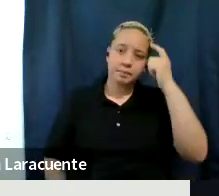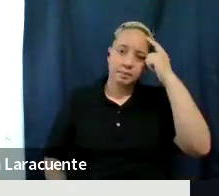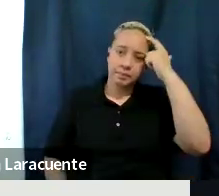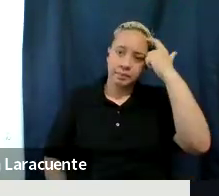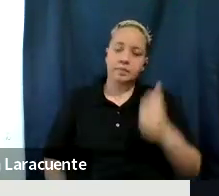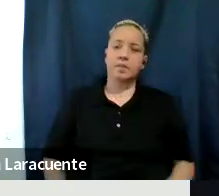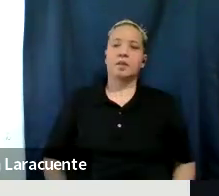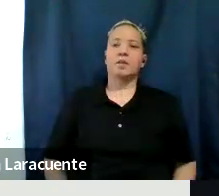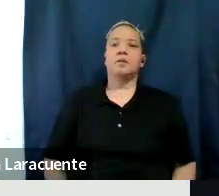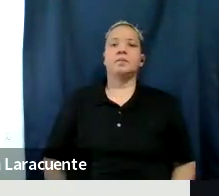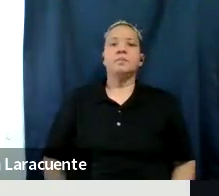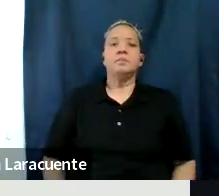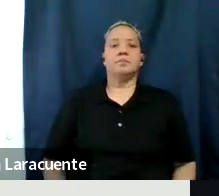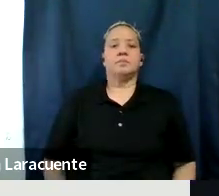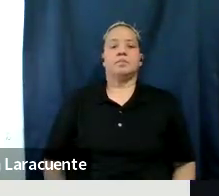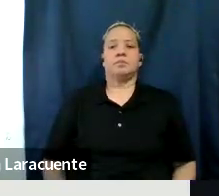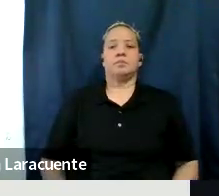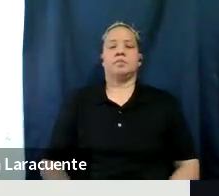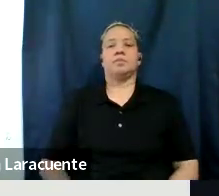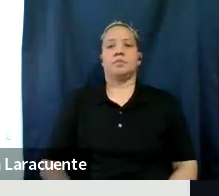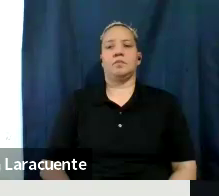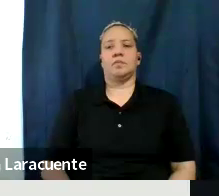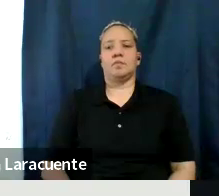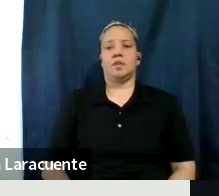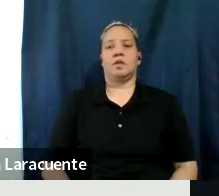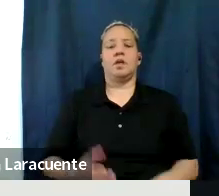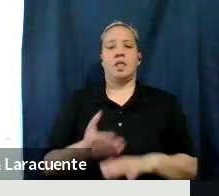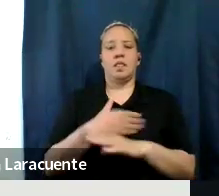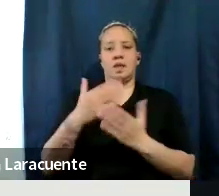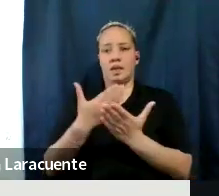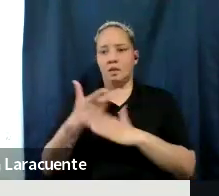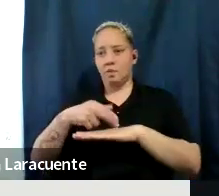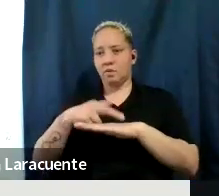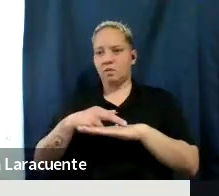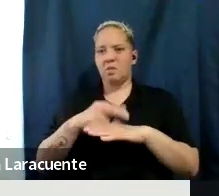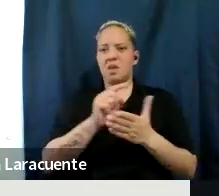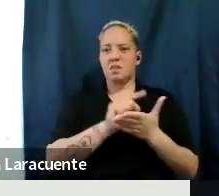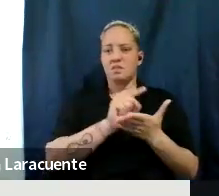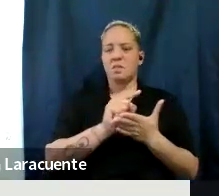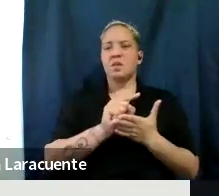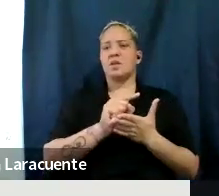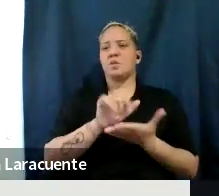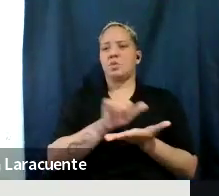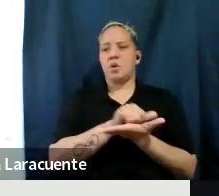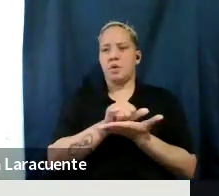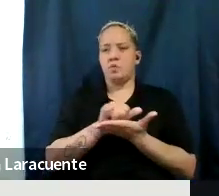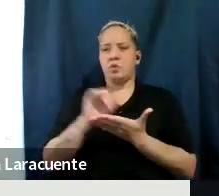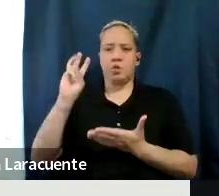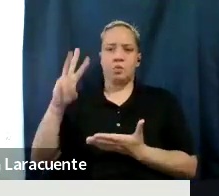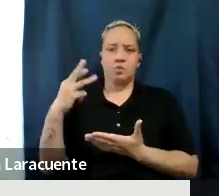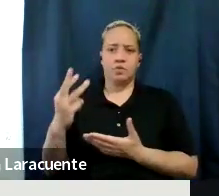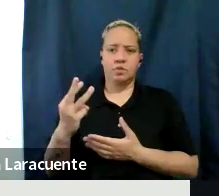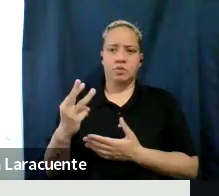Antes de recalar en Puerto Rico, pasan unas semanas entre Nueva York y Washington. En